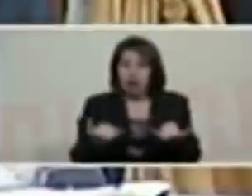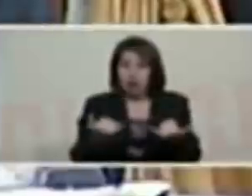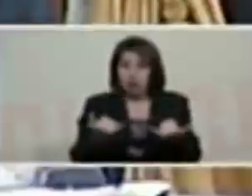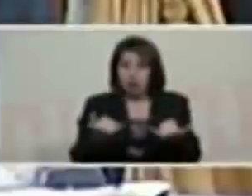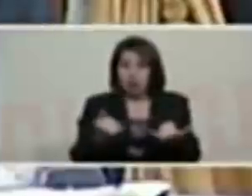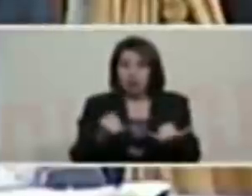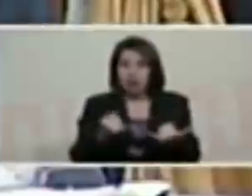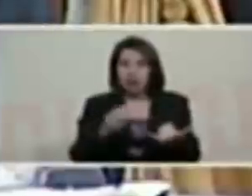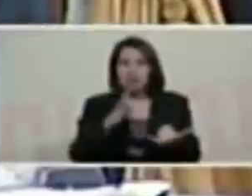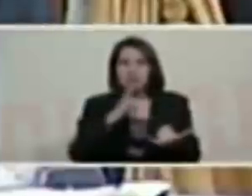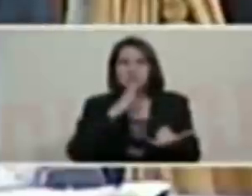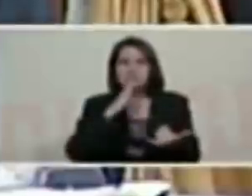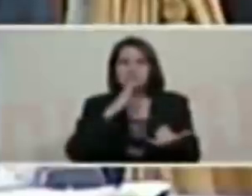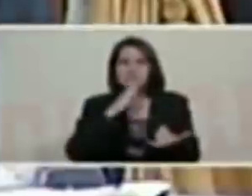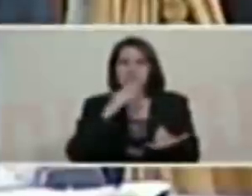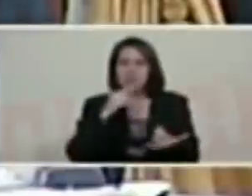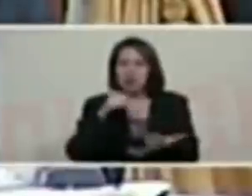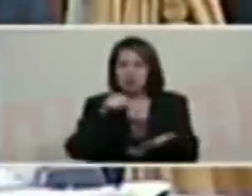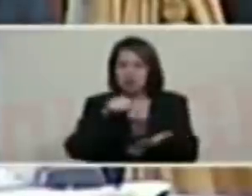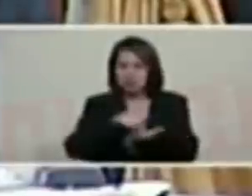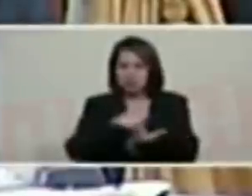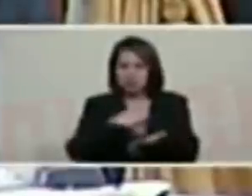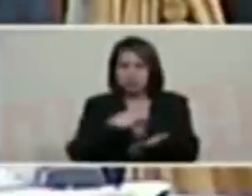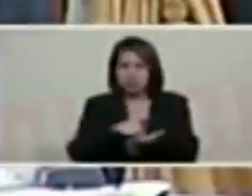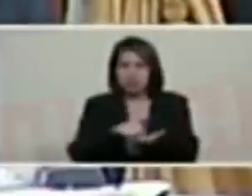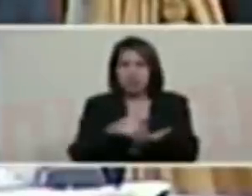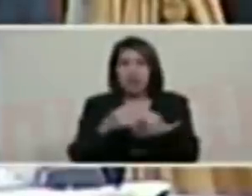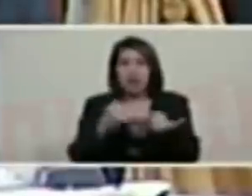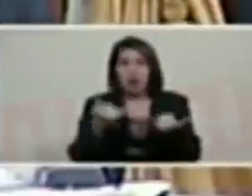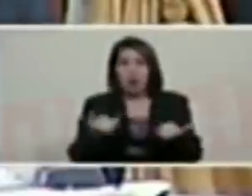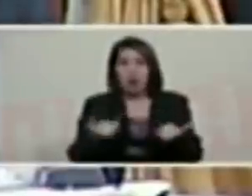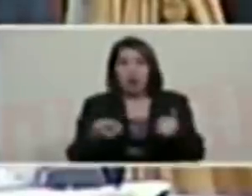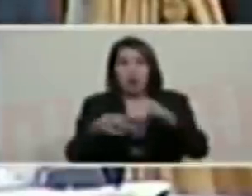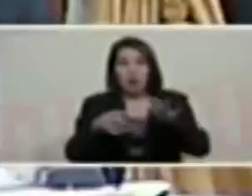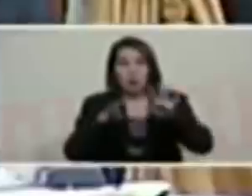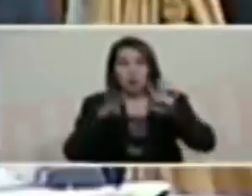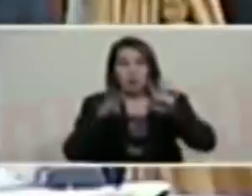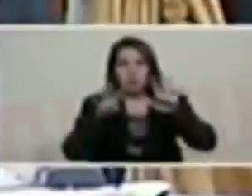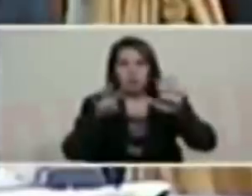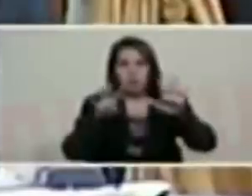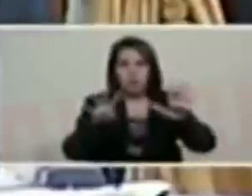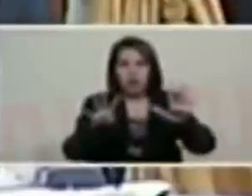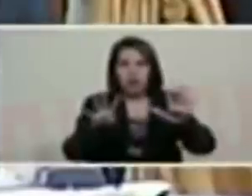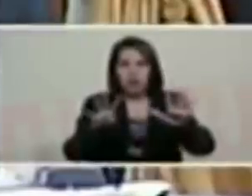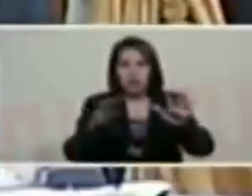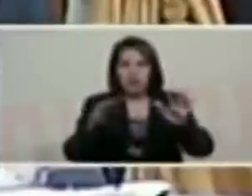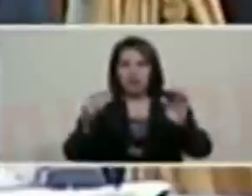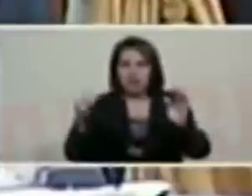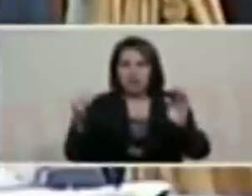en específico tachó las acusaciones como infundadas y malintencionadas.